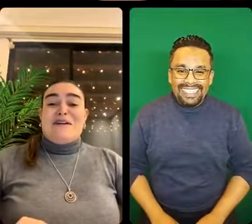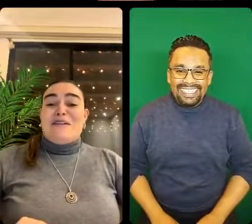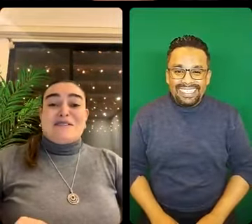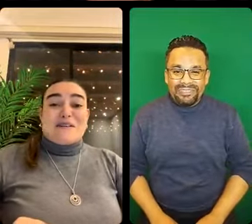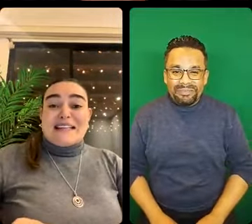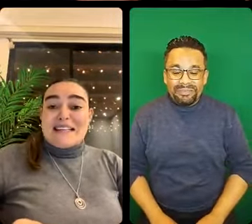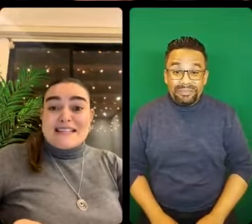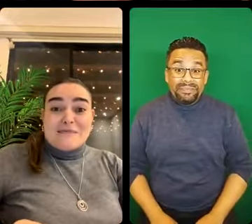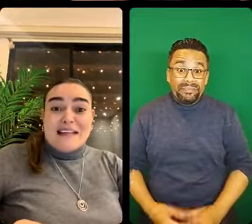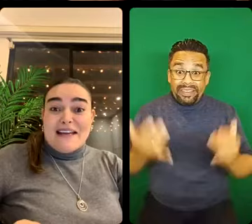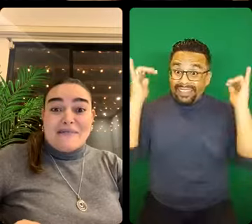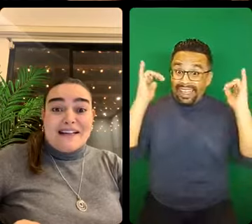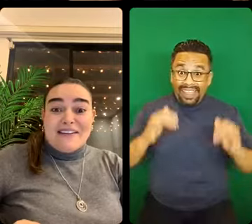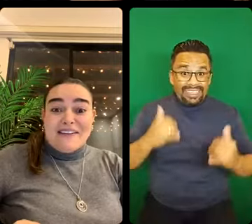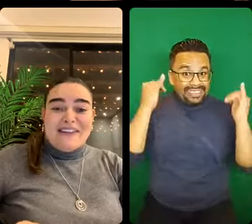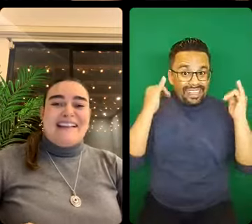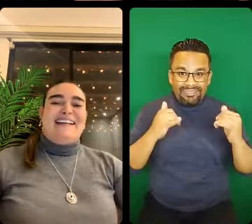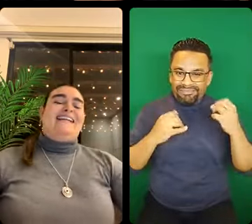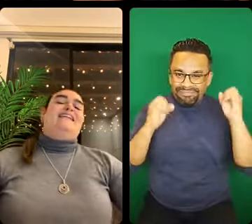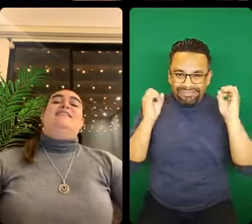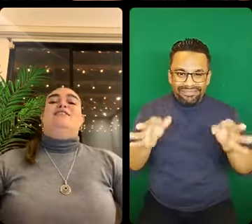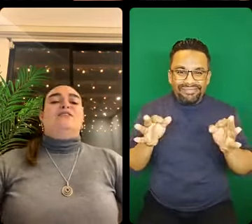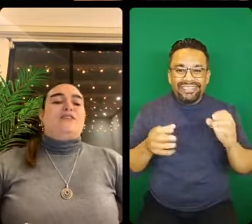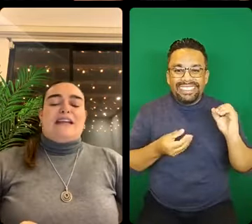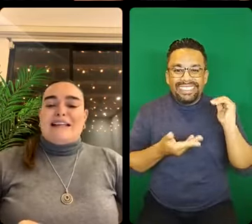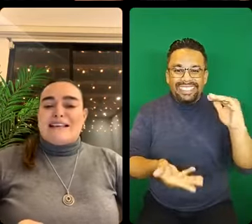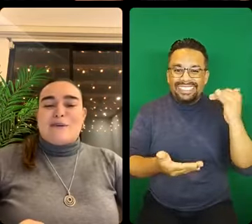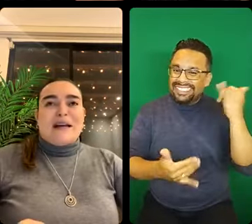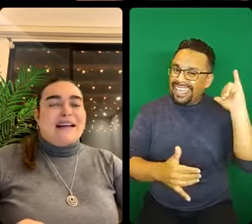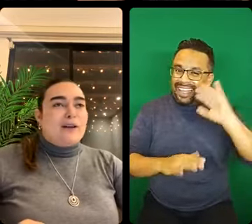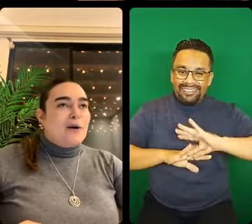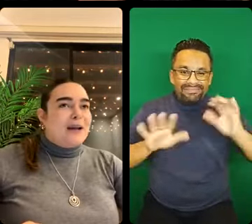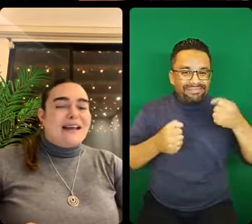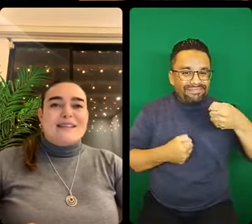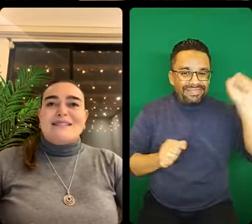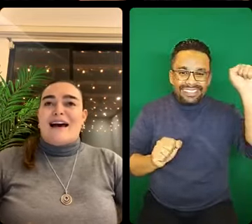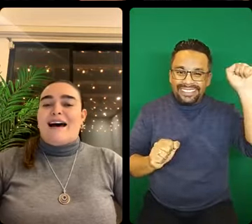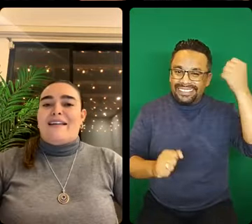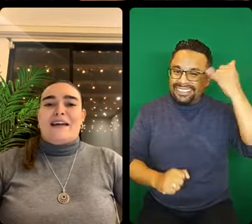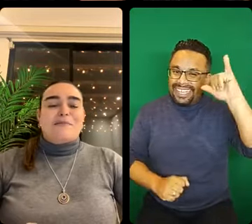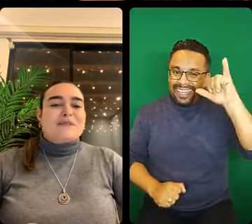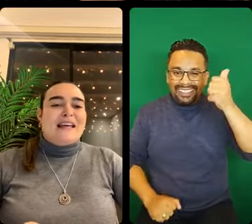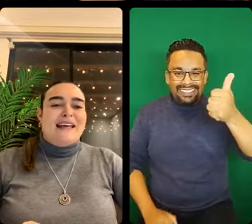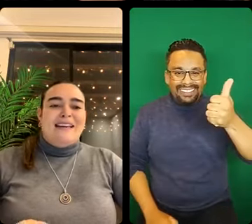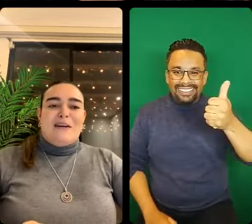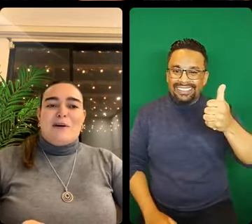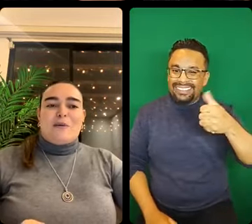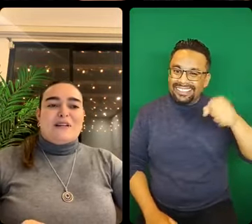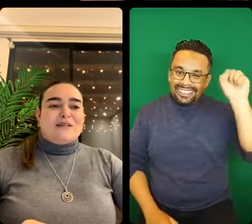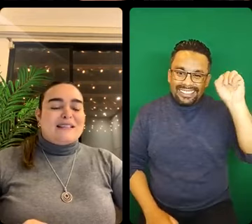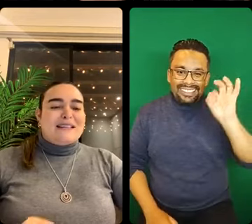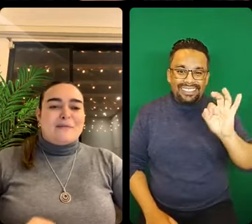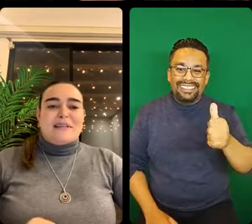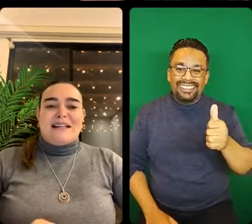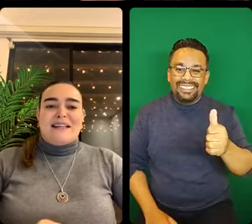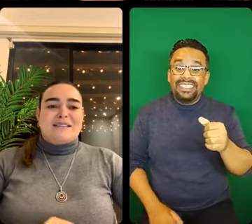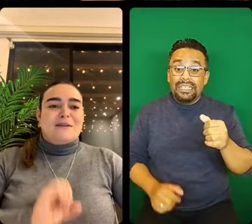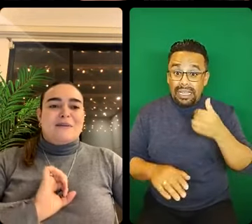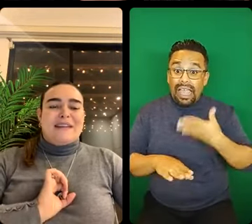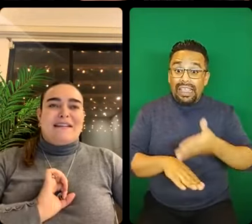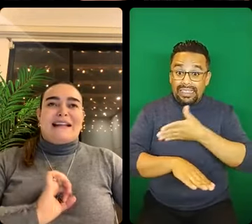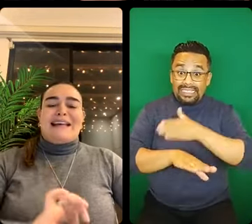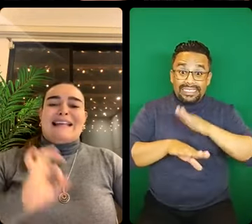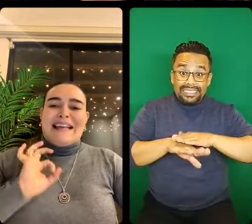Bueno, y ya son ganadores, felicitaciones. No, total, ya son ganadores, ya digamos que, como se los decíamos al